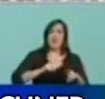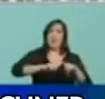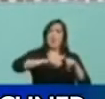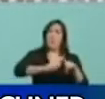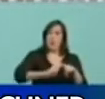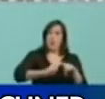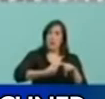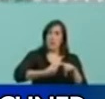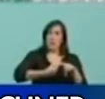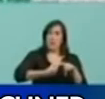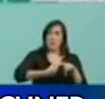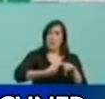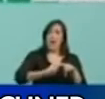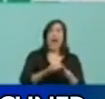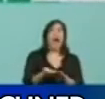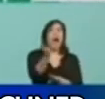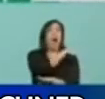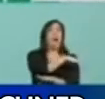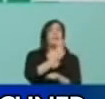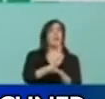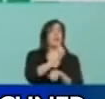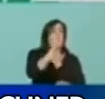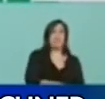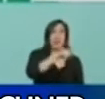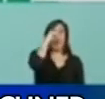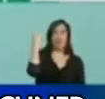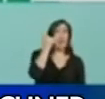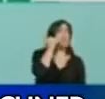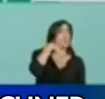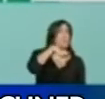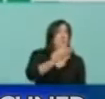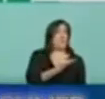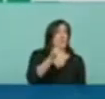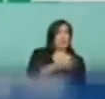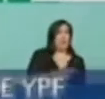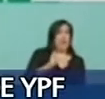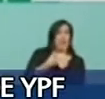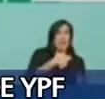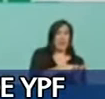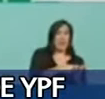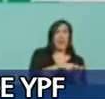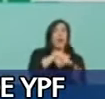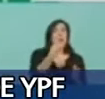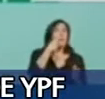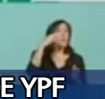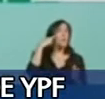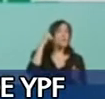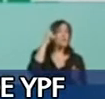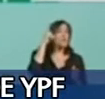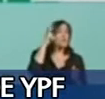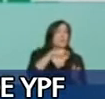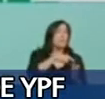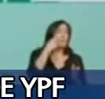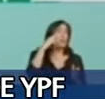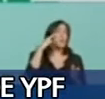desde que se desnacionalizó ipc en el año 1998 por primera